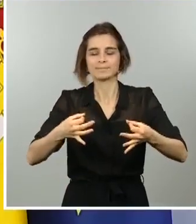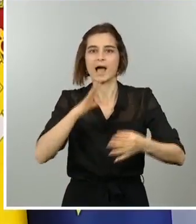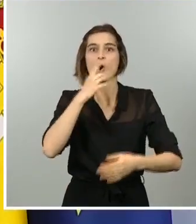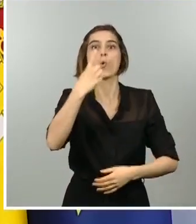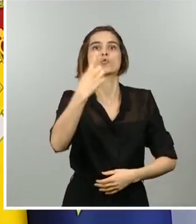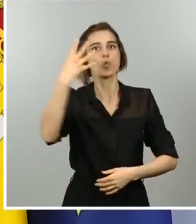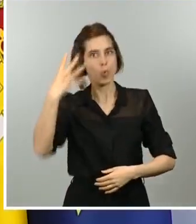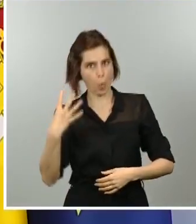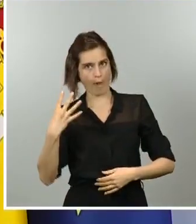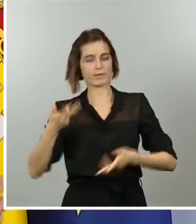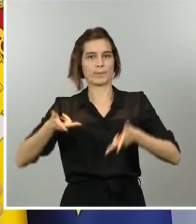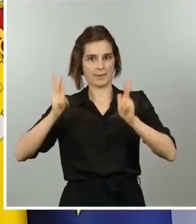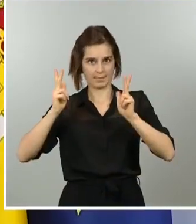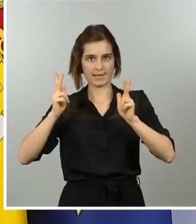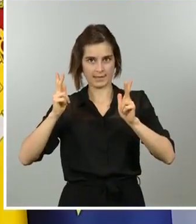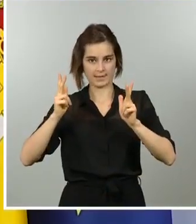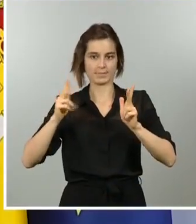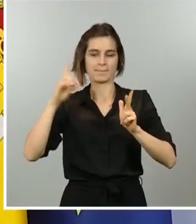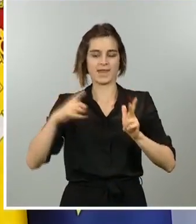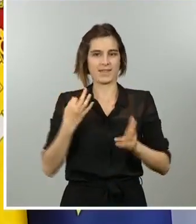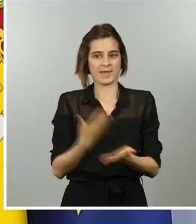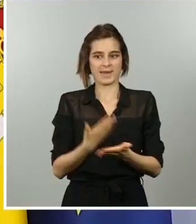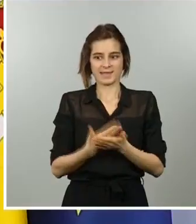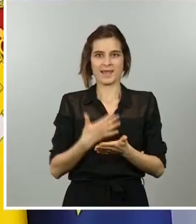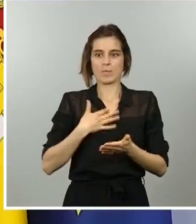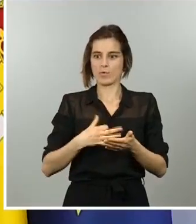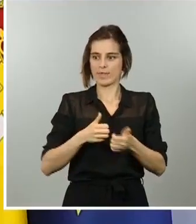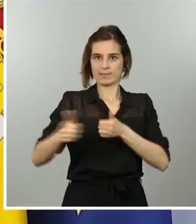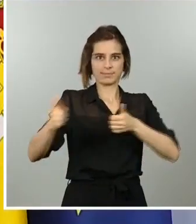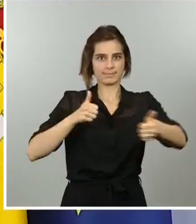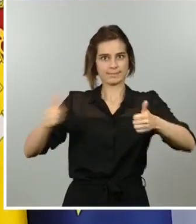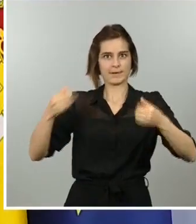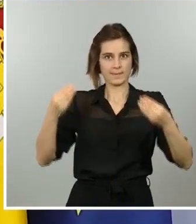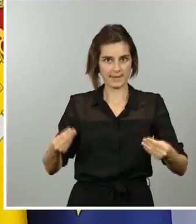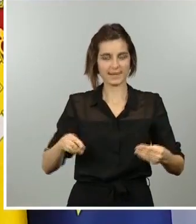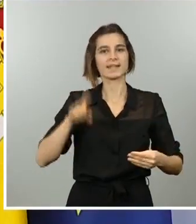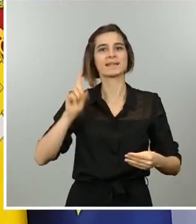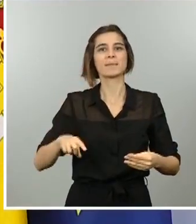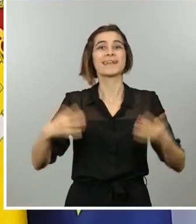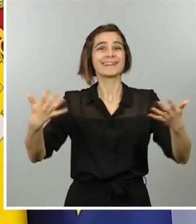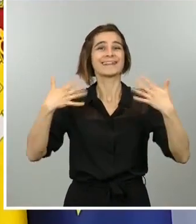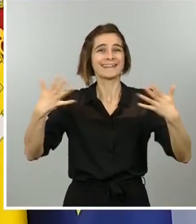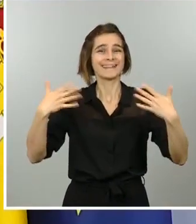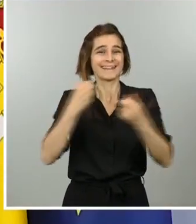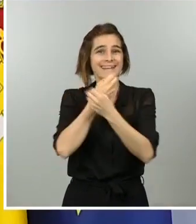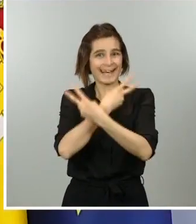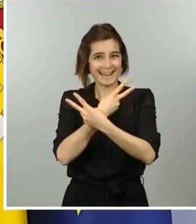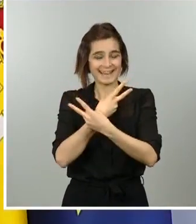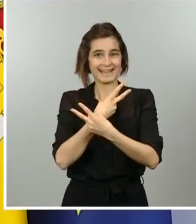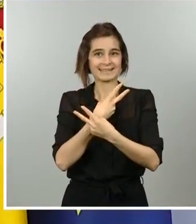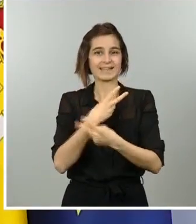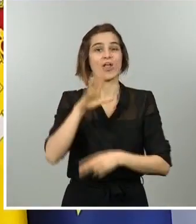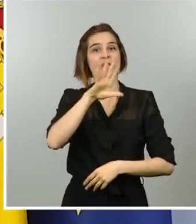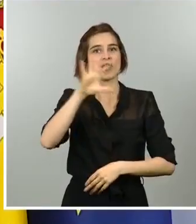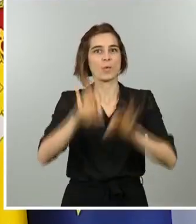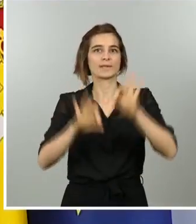adecuado distanciamiento social, y también las terrazas pueden abrir hasta un 50% de la capacidad que tenían concedida por licencia